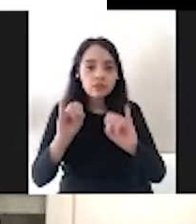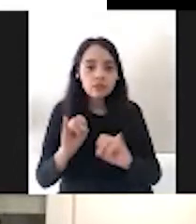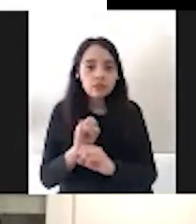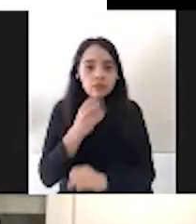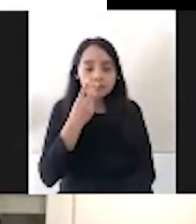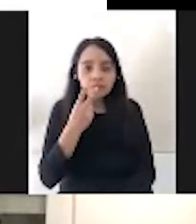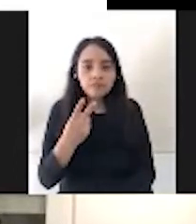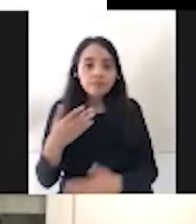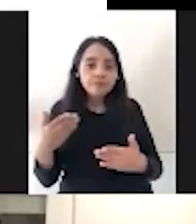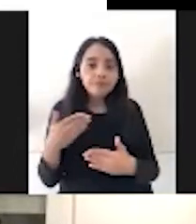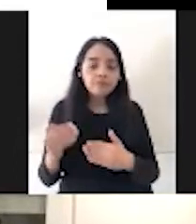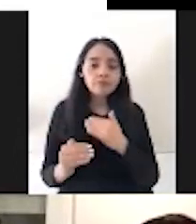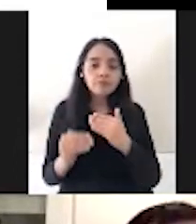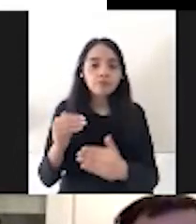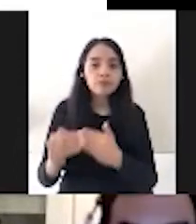desarrolla